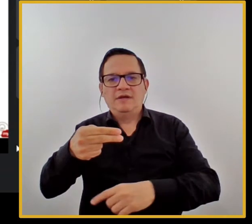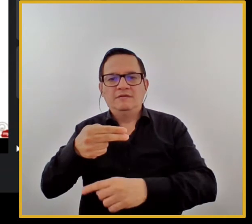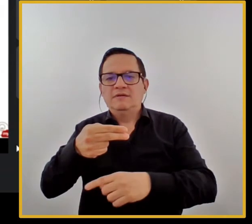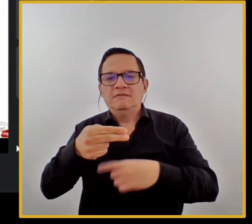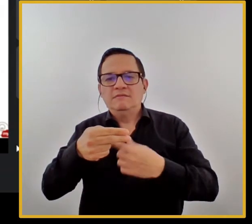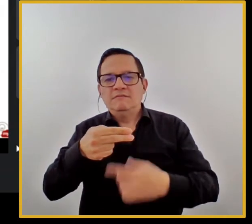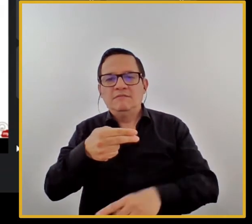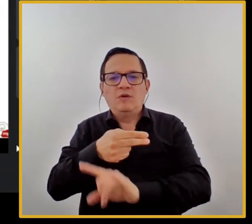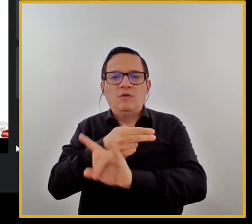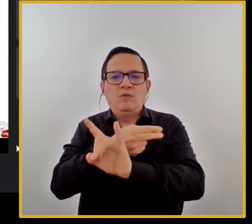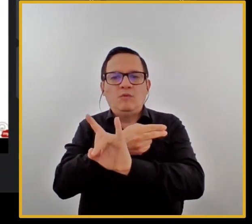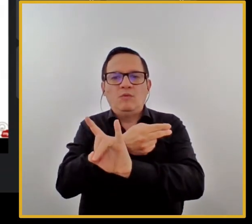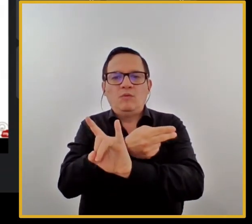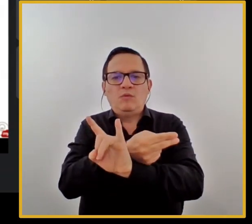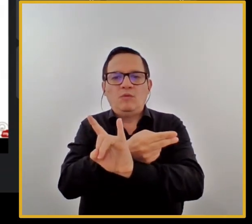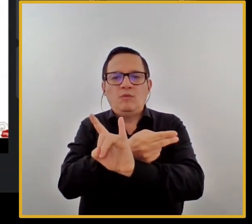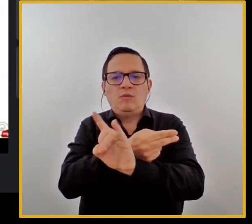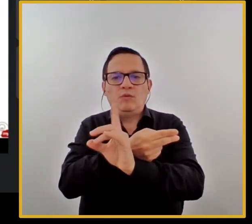¿no?